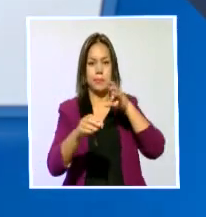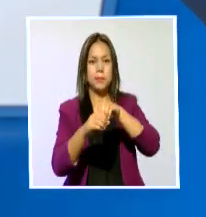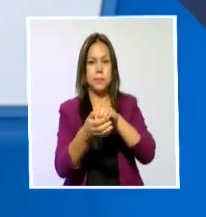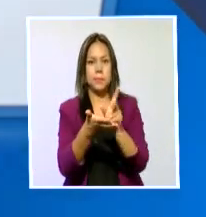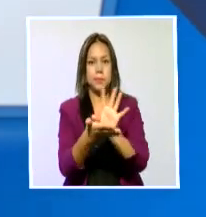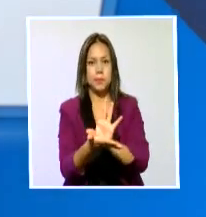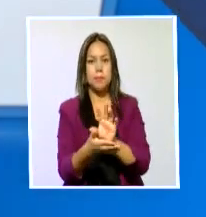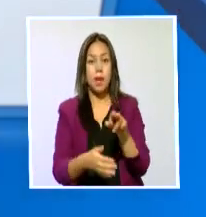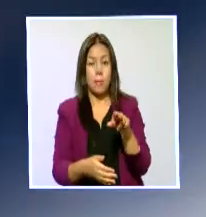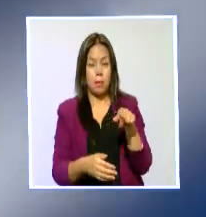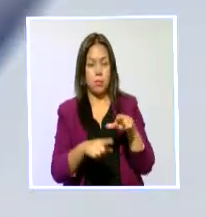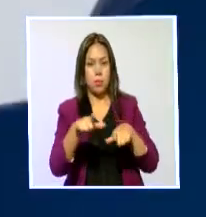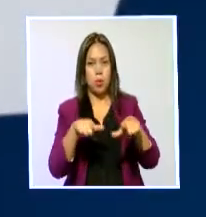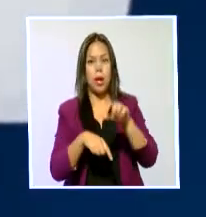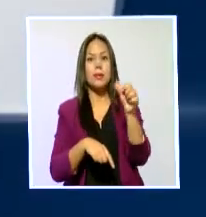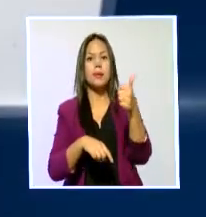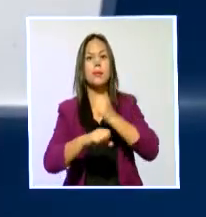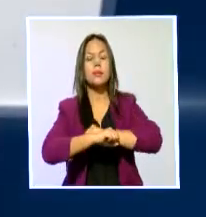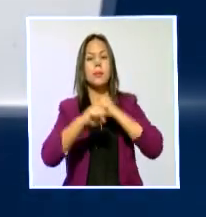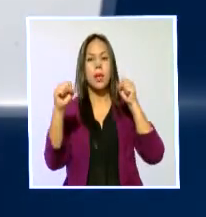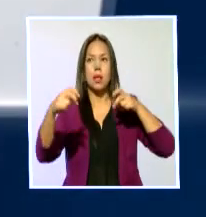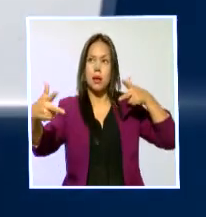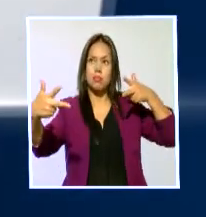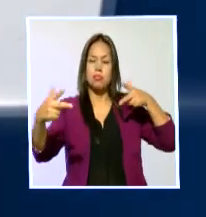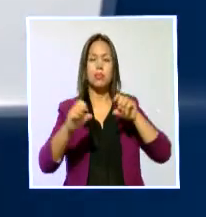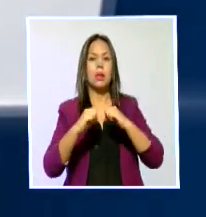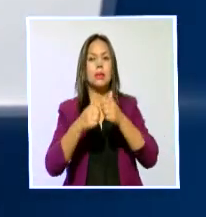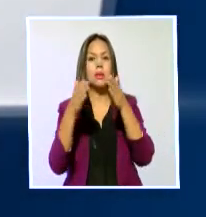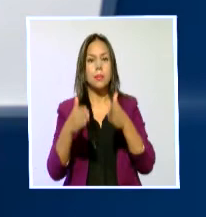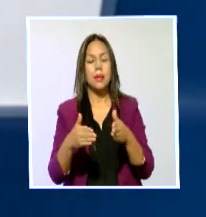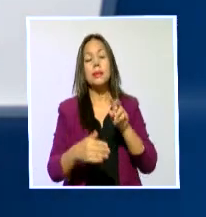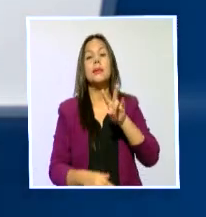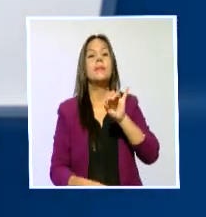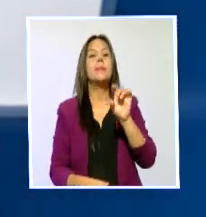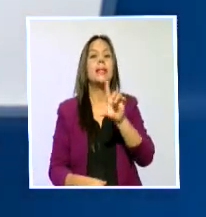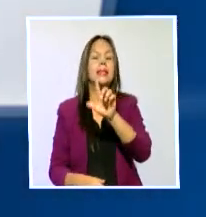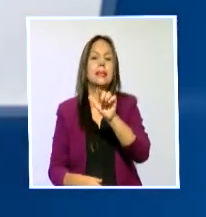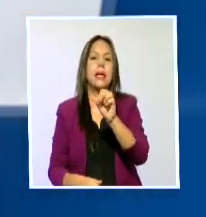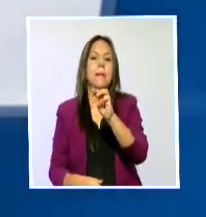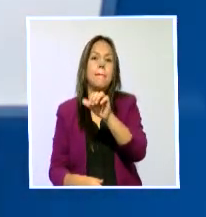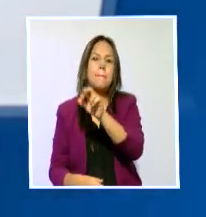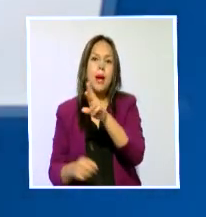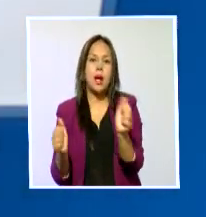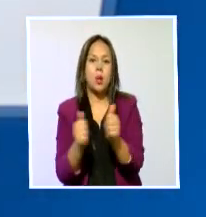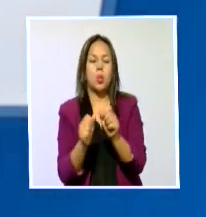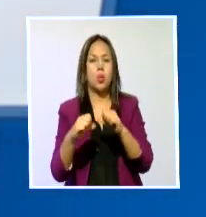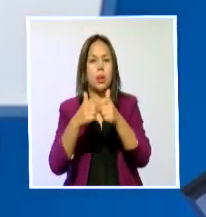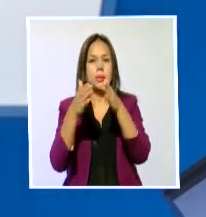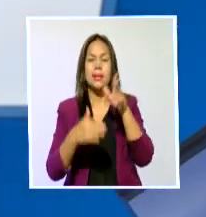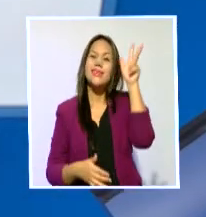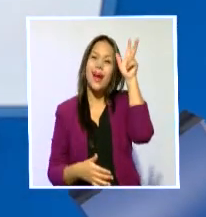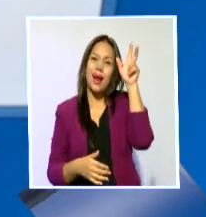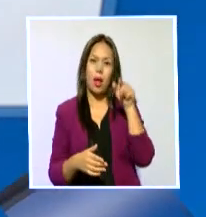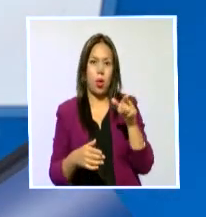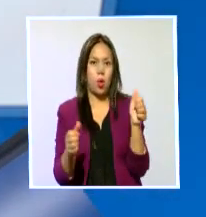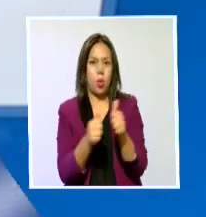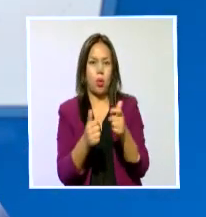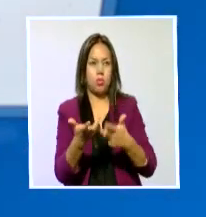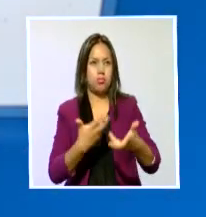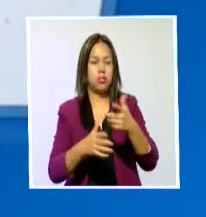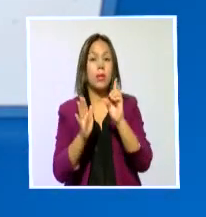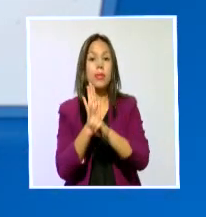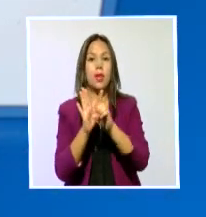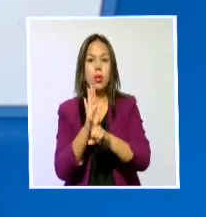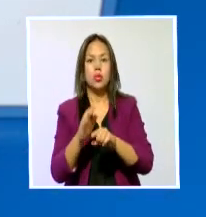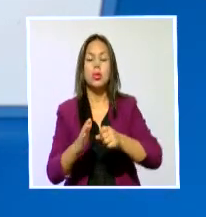mismo lugar, a las 10 de la mañana, una rueda de prensa del asambleísta Fabricio Villamar, conjuntamente con los asambleístas de Creo, en torno a una denuncia sobre